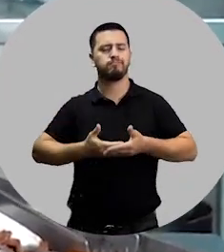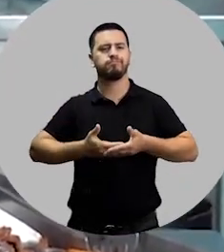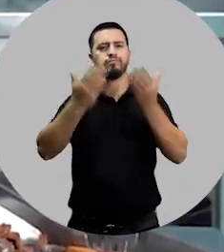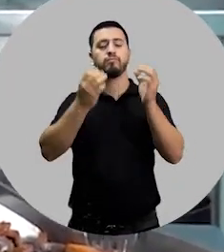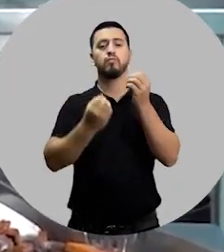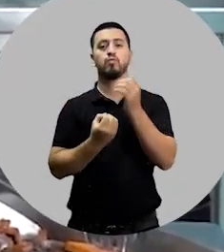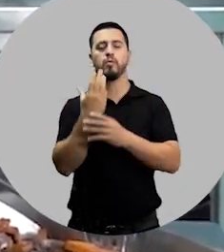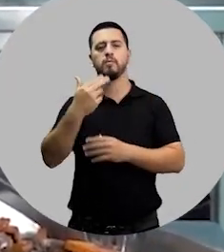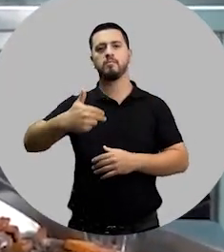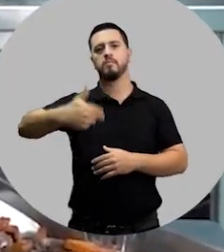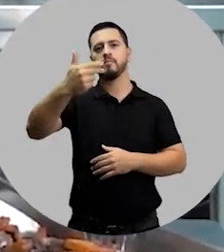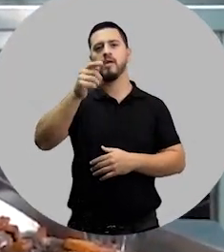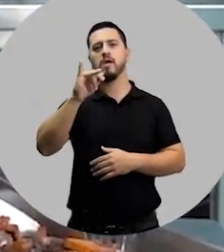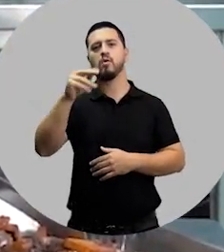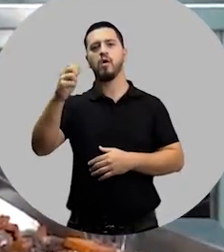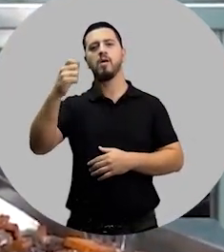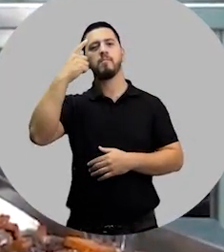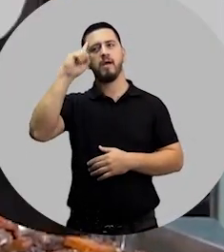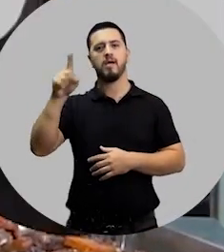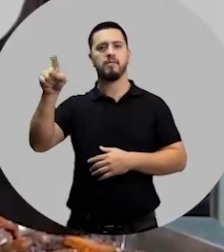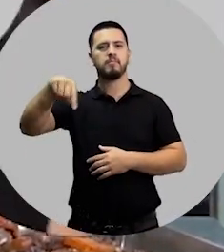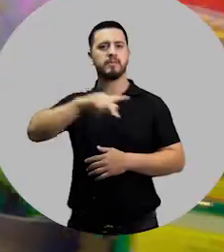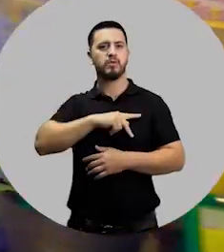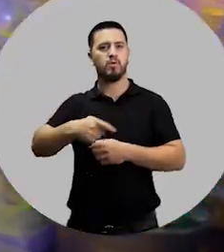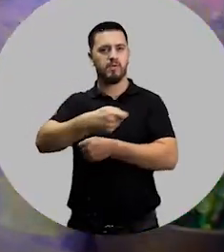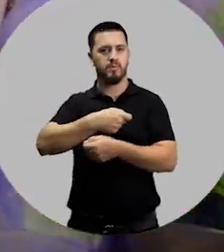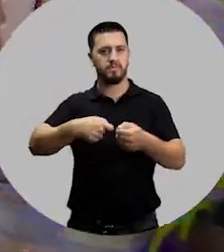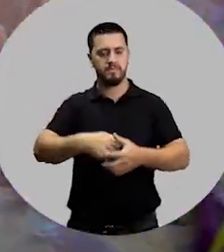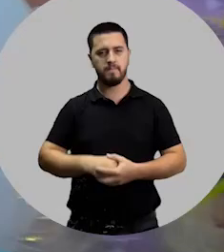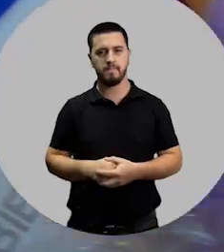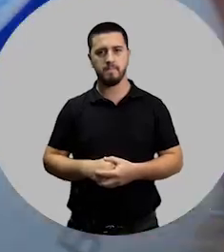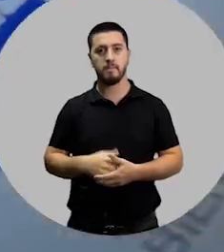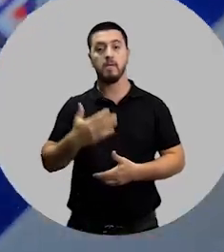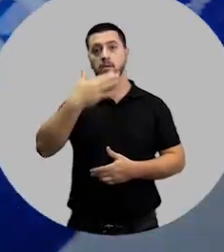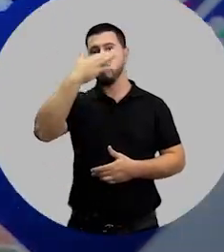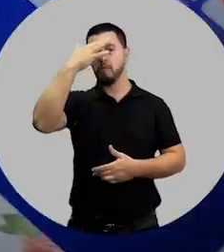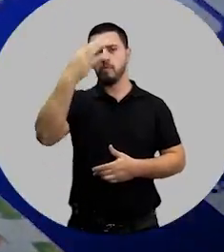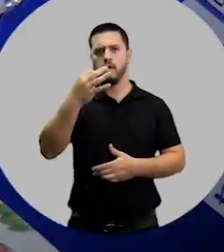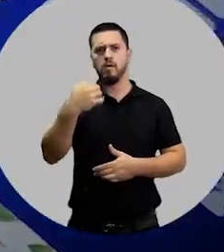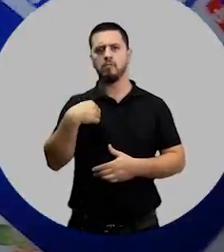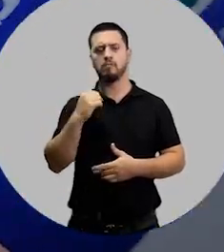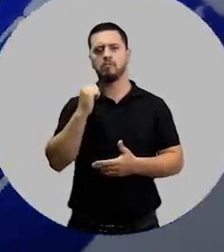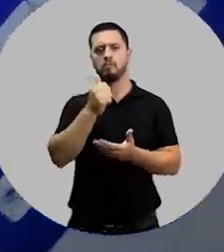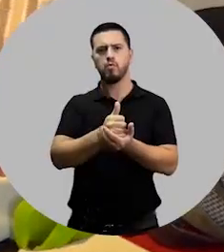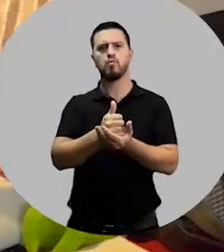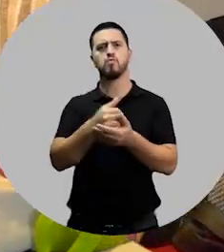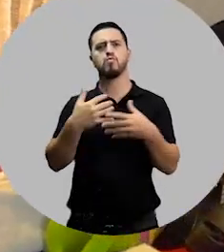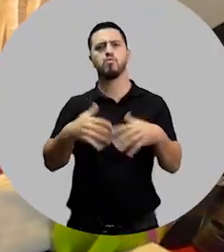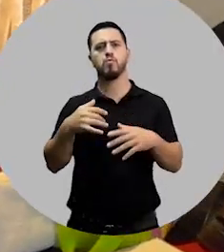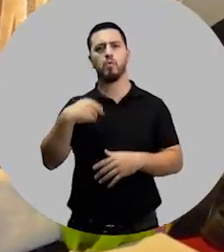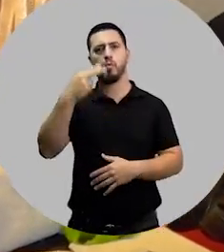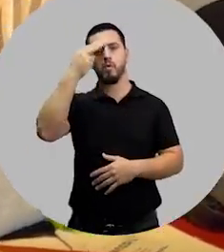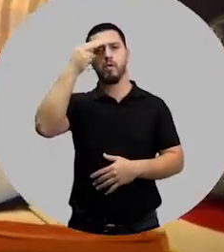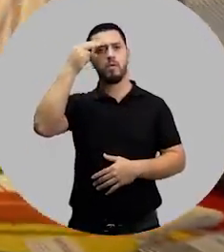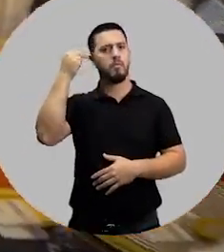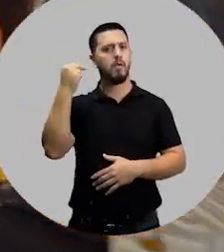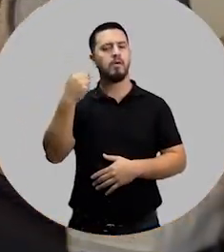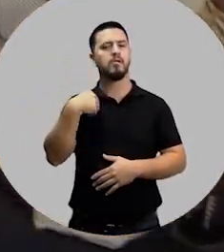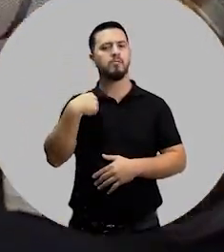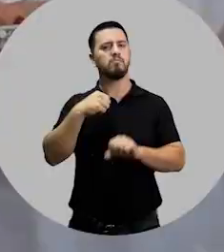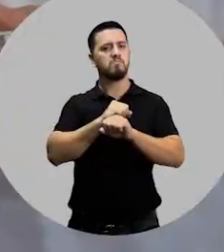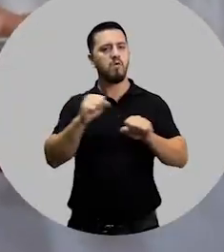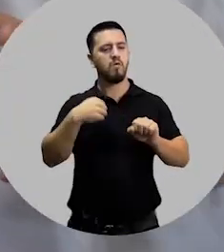programa Aikuaa para emprendedores. La verdad que fue una muy buena experiencia que me permitió mostrar